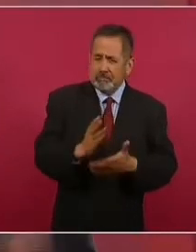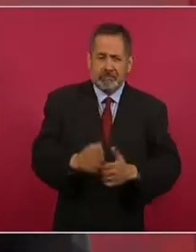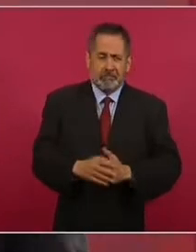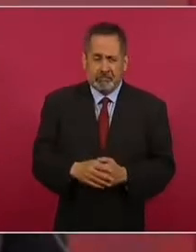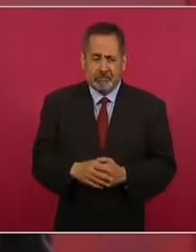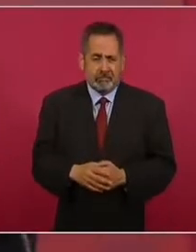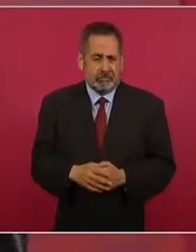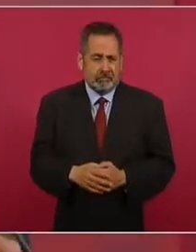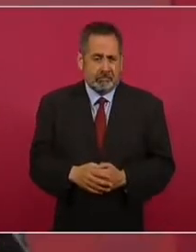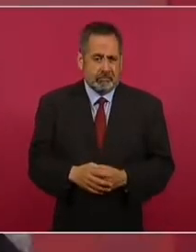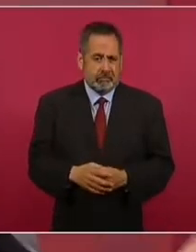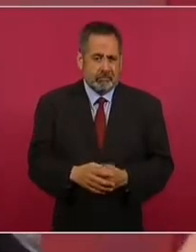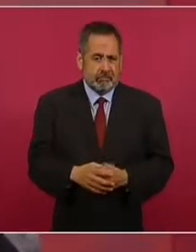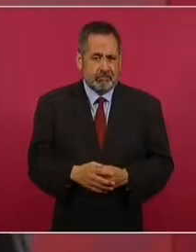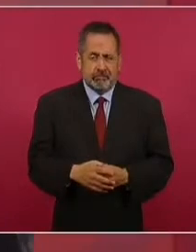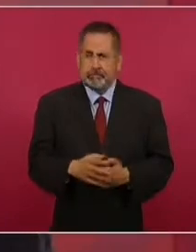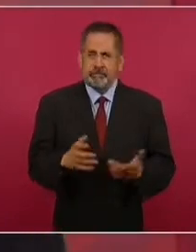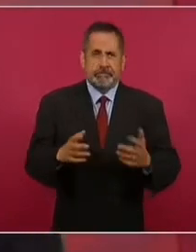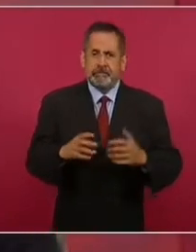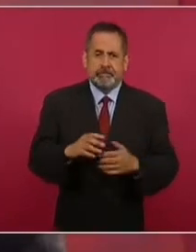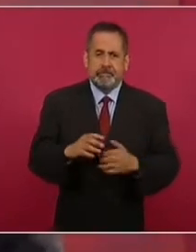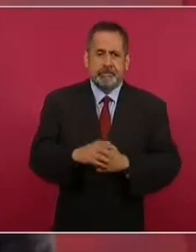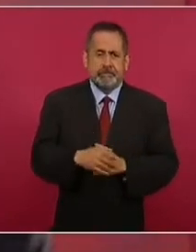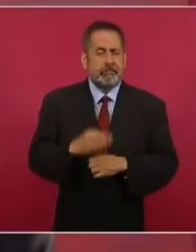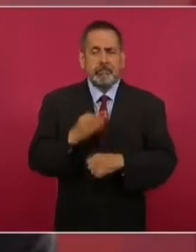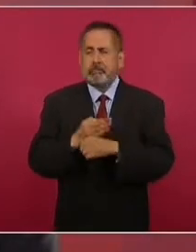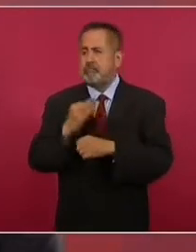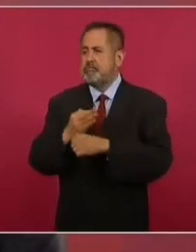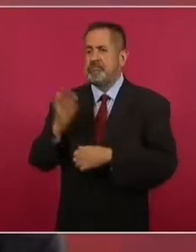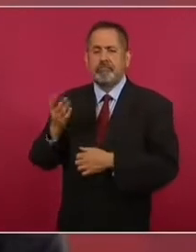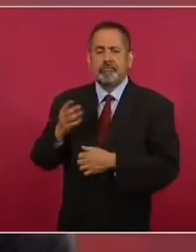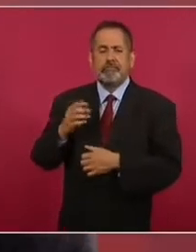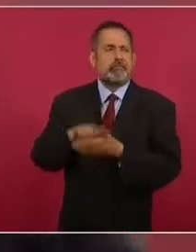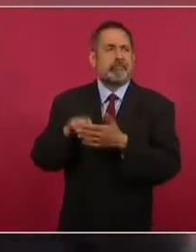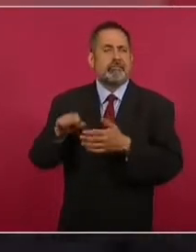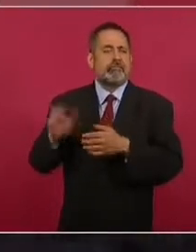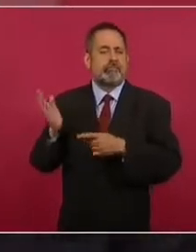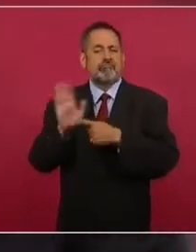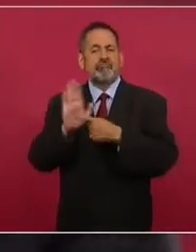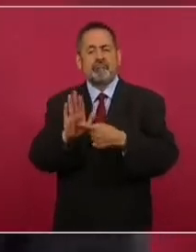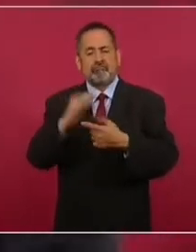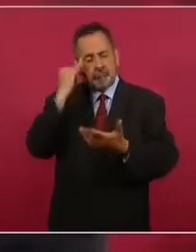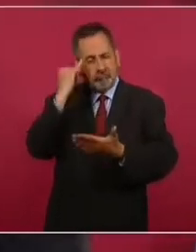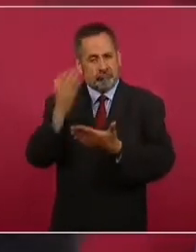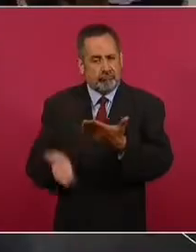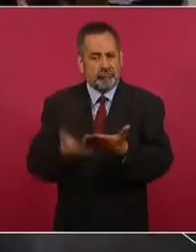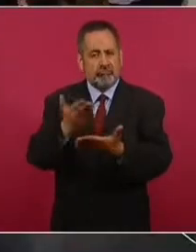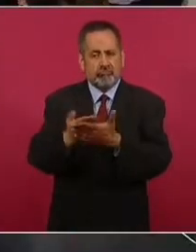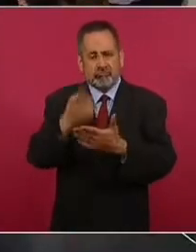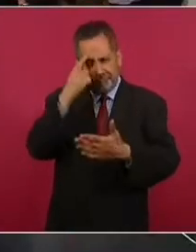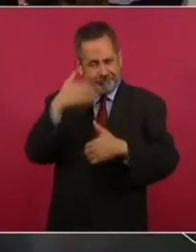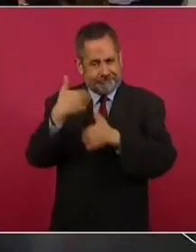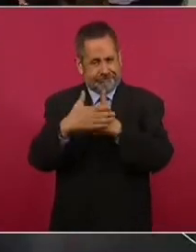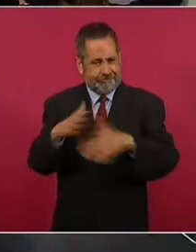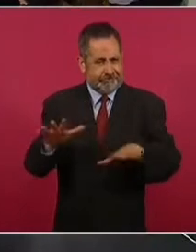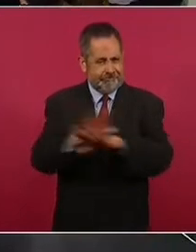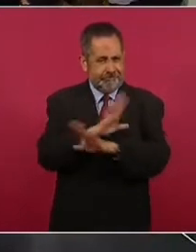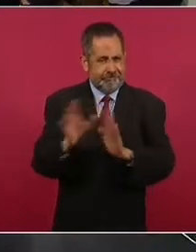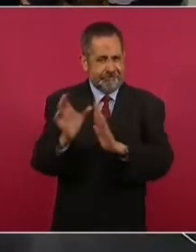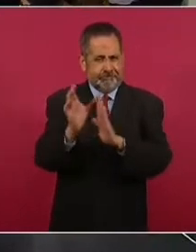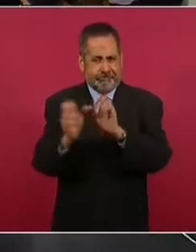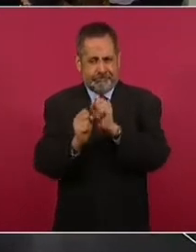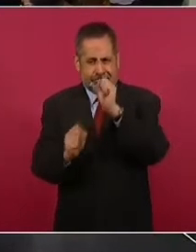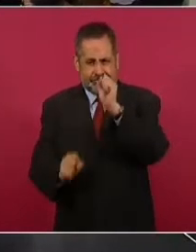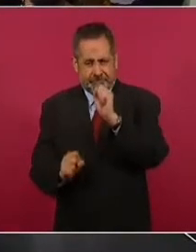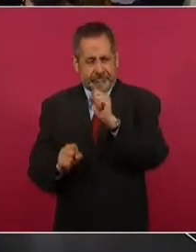Es como si ahora que presentamos la iniciativa para la reforma constitucional en materia